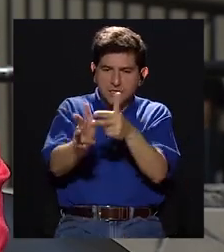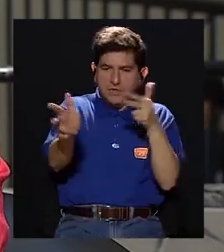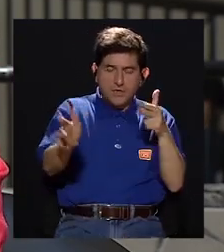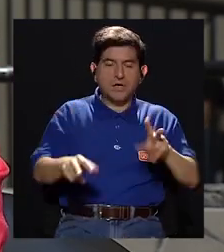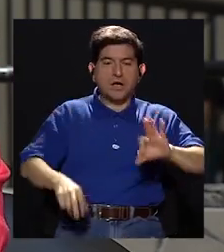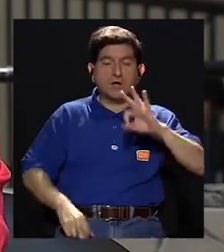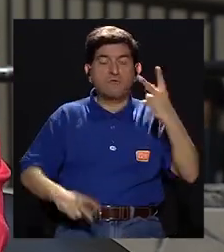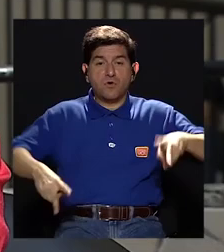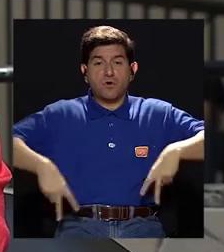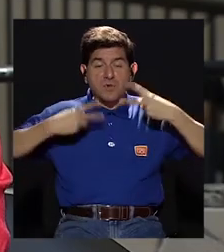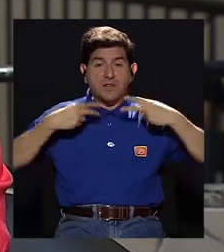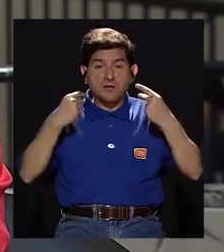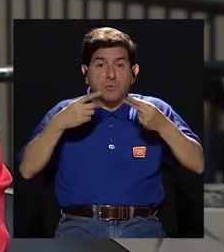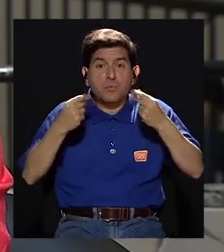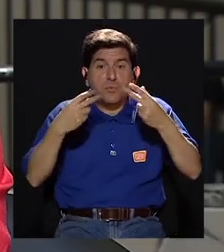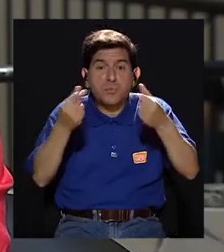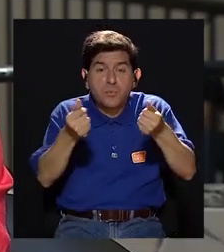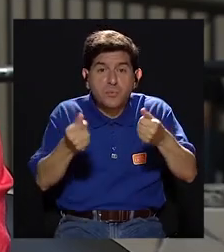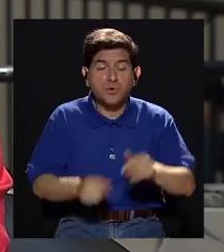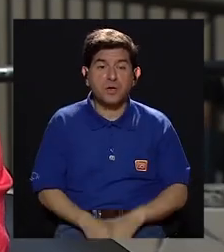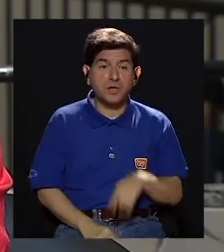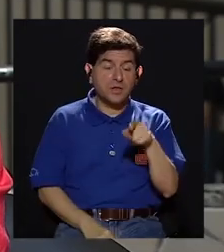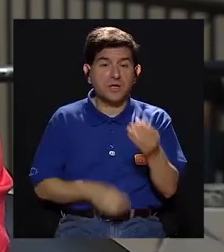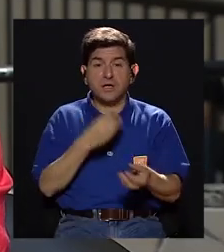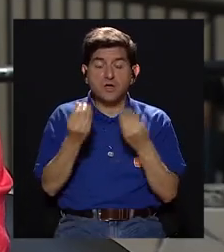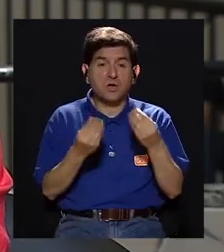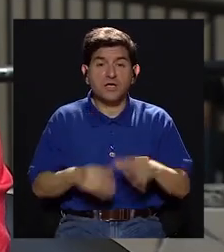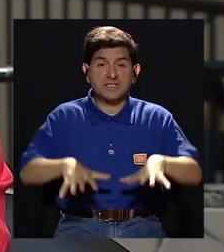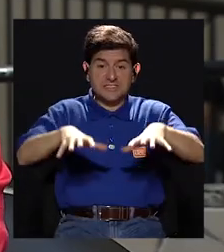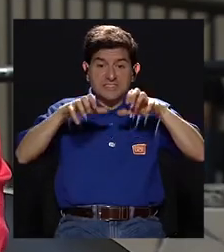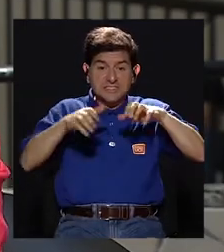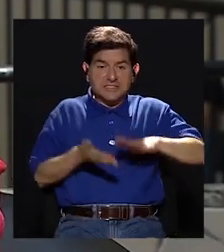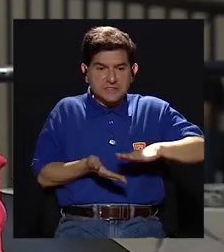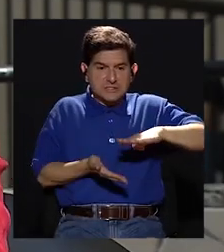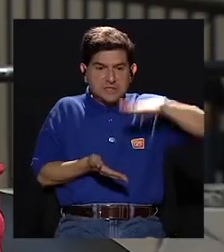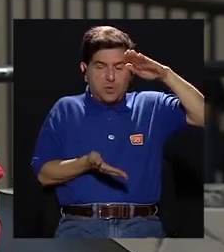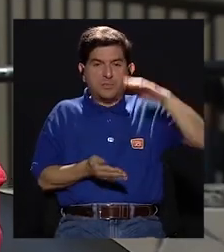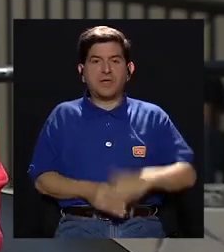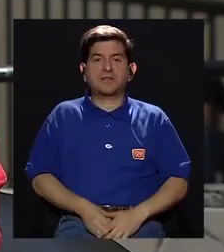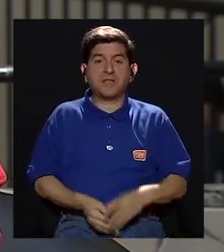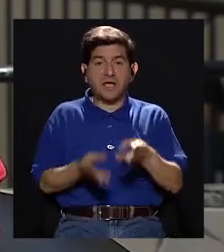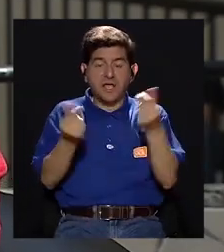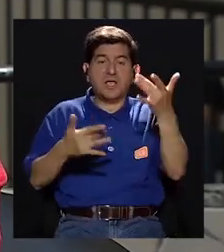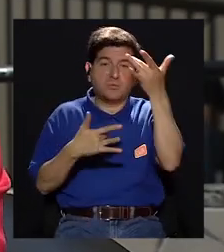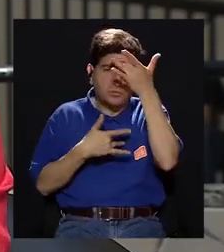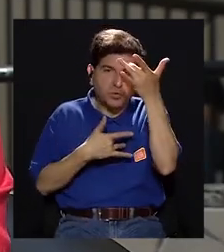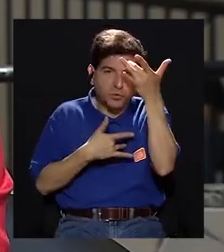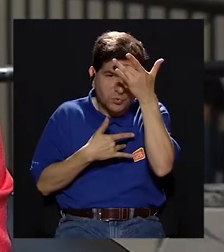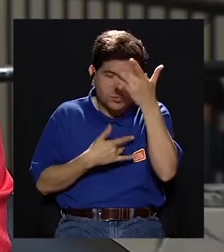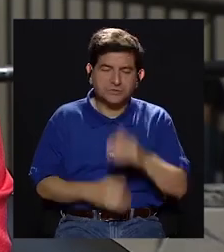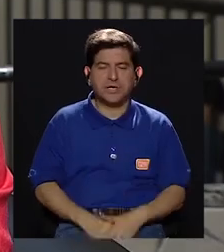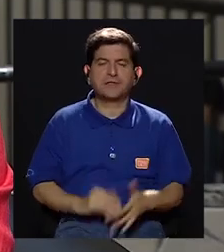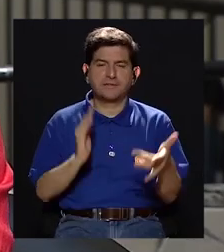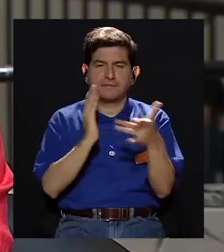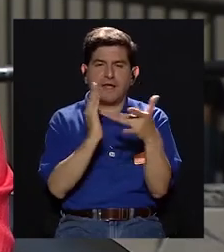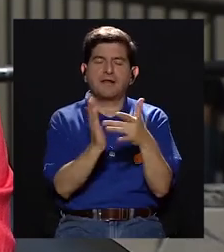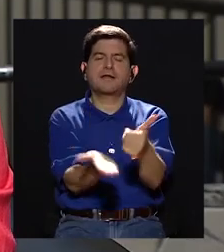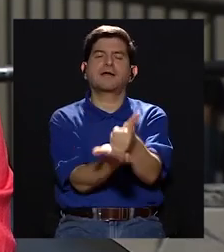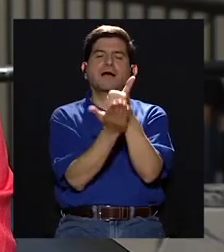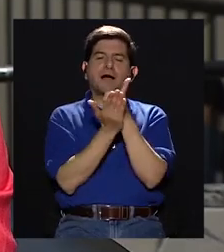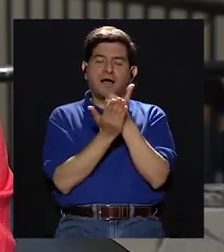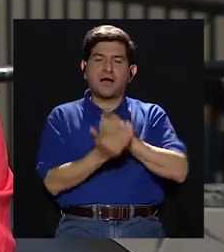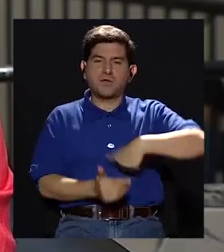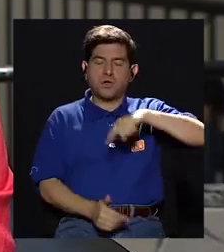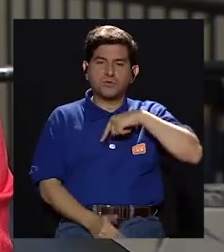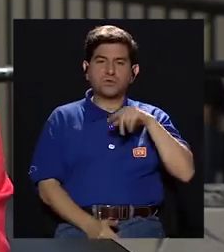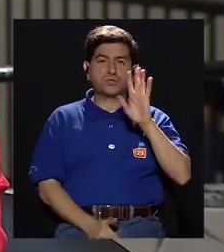Costa Rica, el ritmo de vida más acelerado, pues esto hace que el estrés aumente y provoque enfermedades. Esta